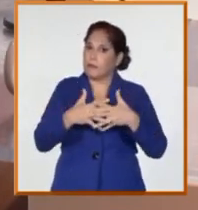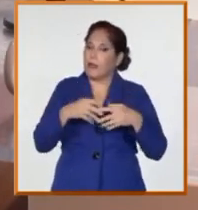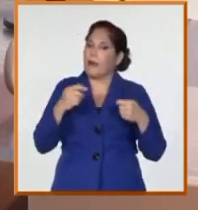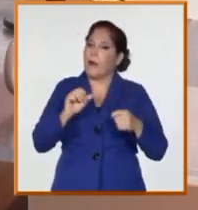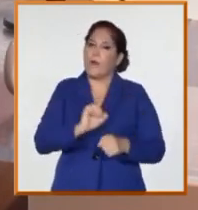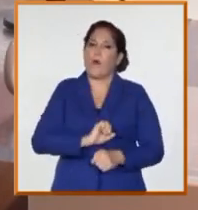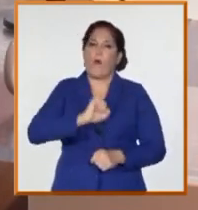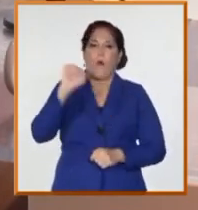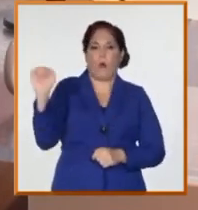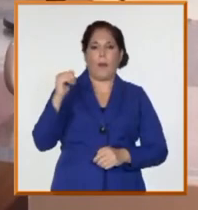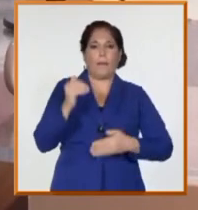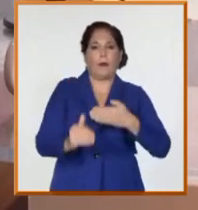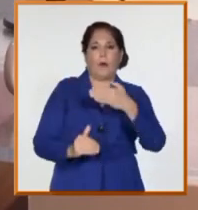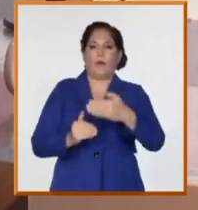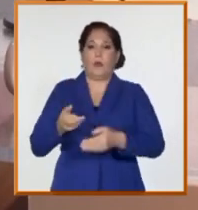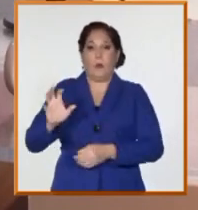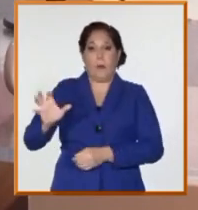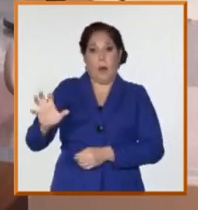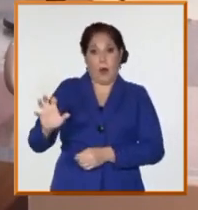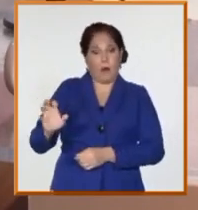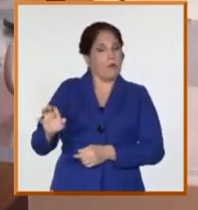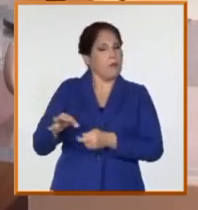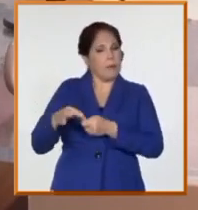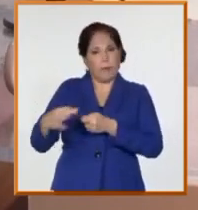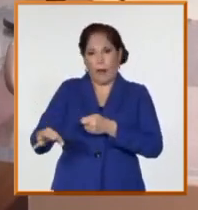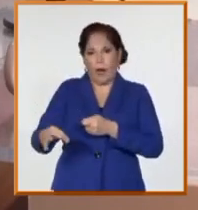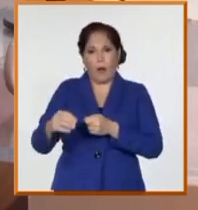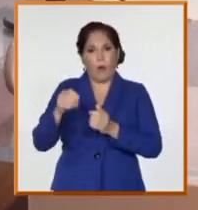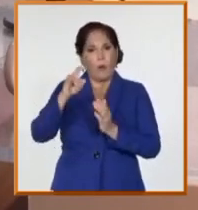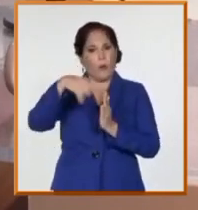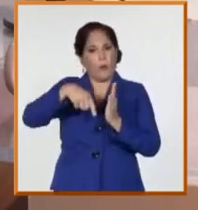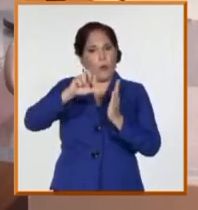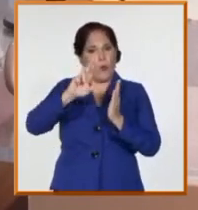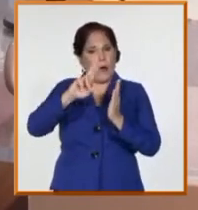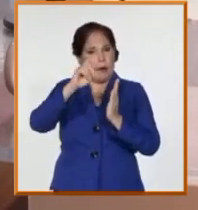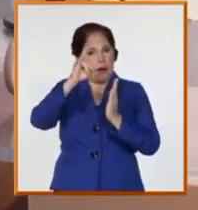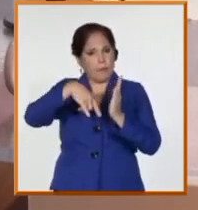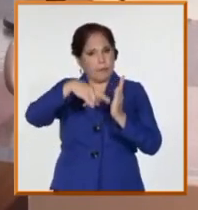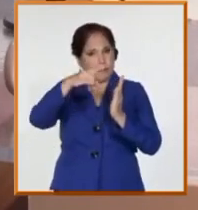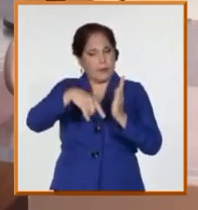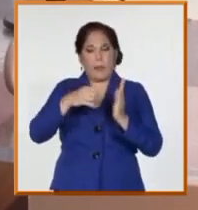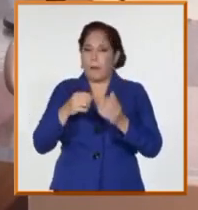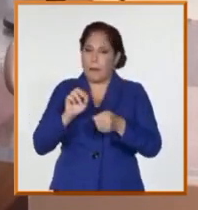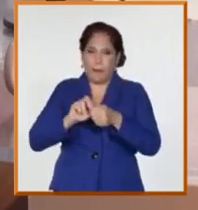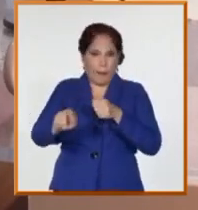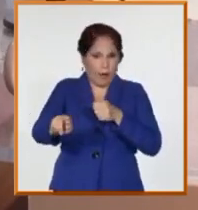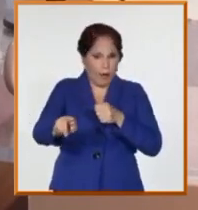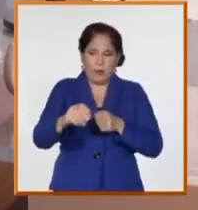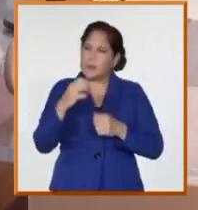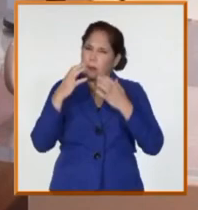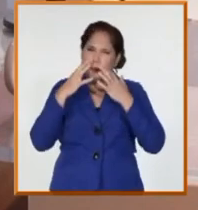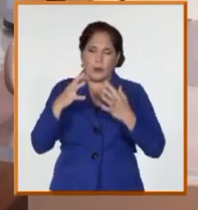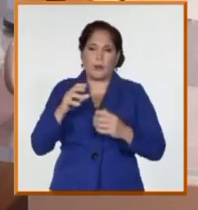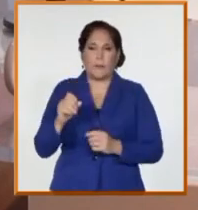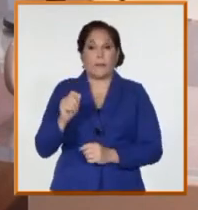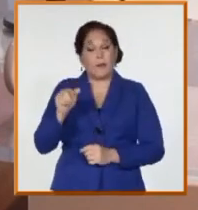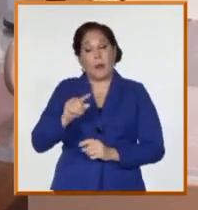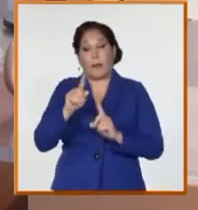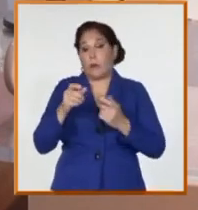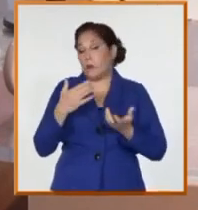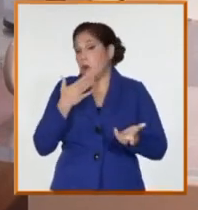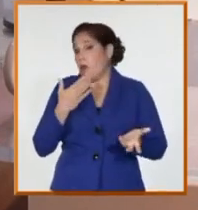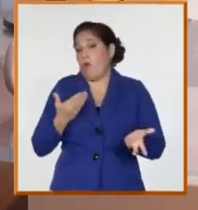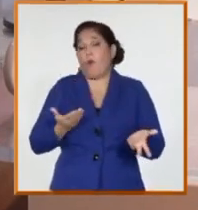que los procesos de bancarización también participen de ese sector una de las cosas que las personas más preguntas es bueno